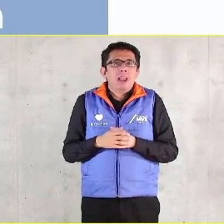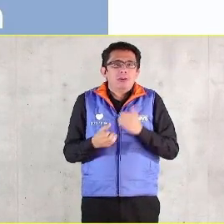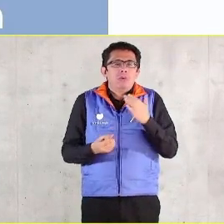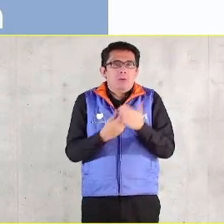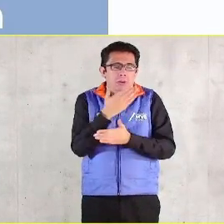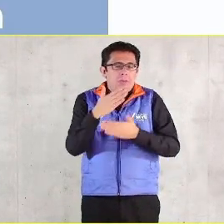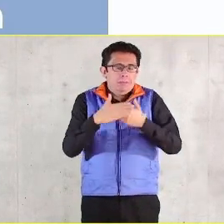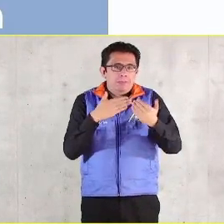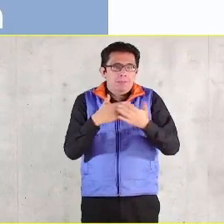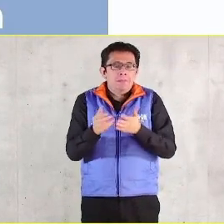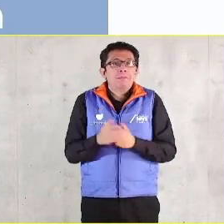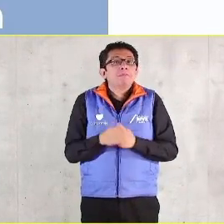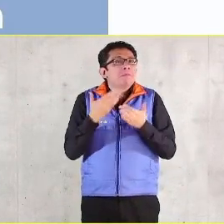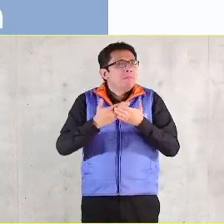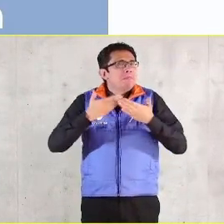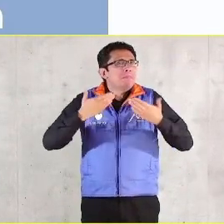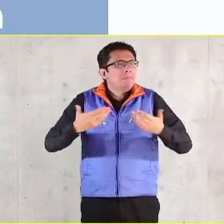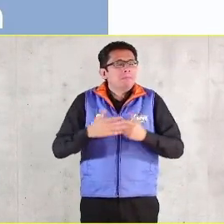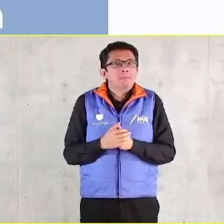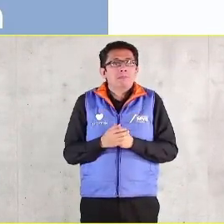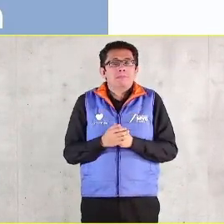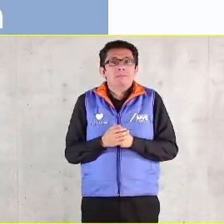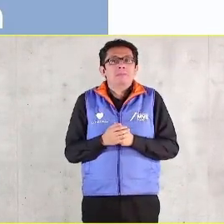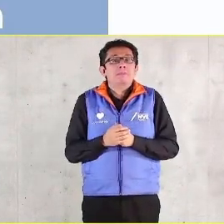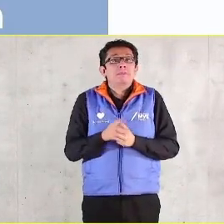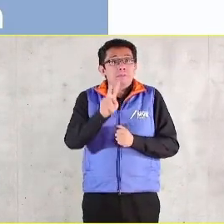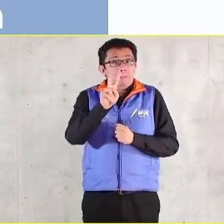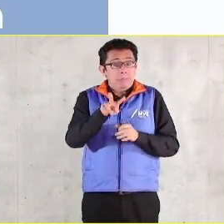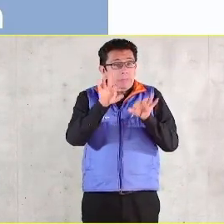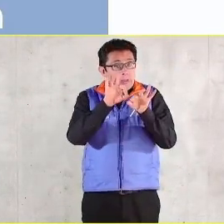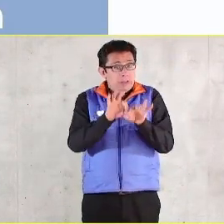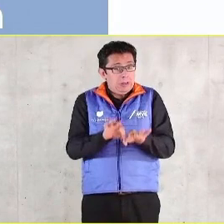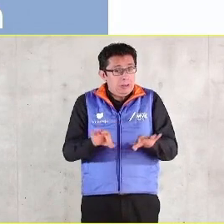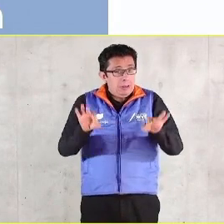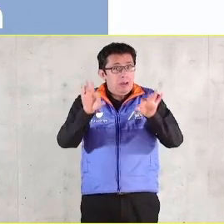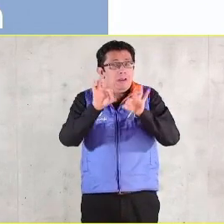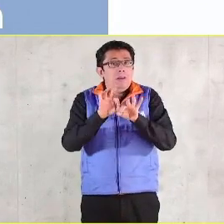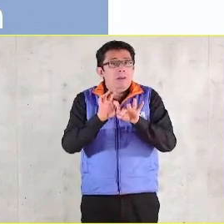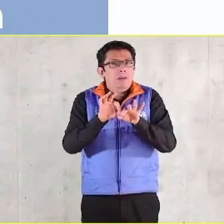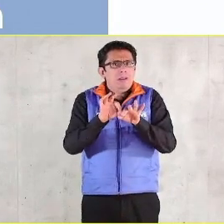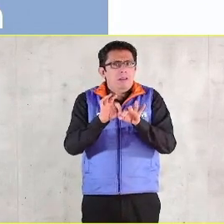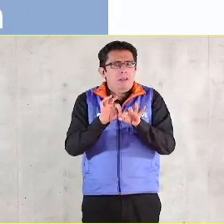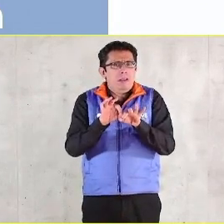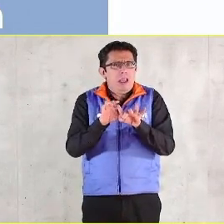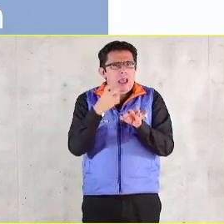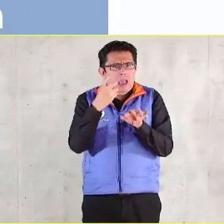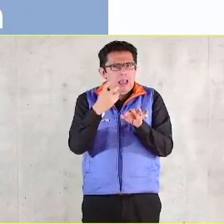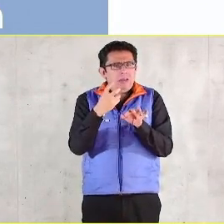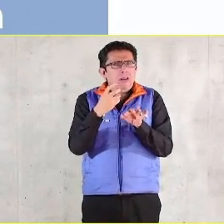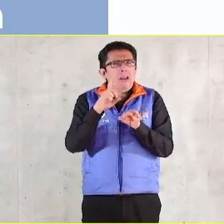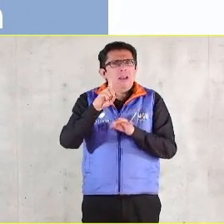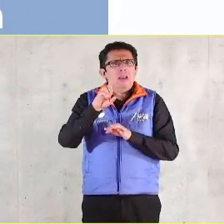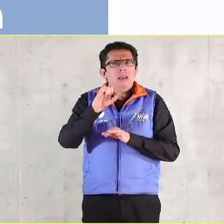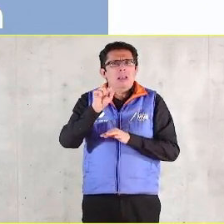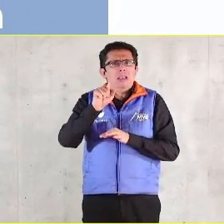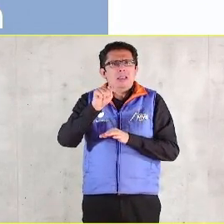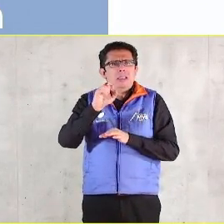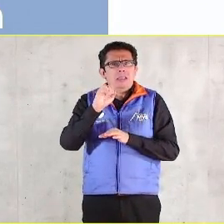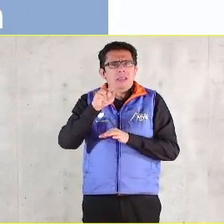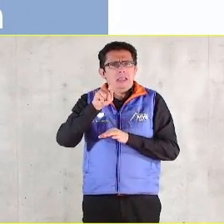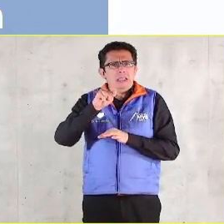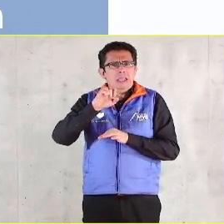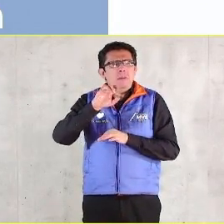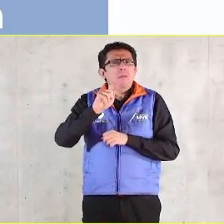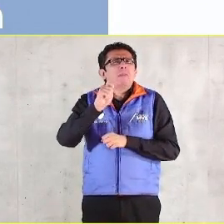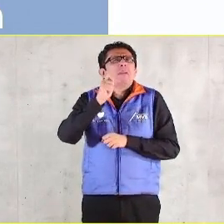modelo. Ahora, es importante destacar lo que es y lo que no es el distintivo. Hoy en día